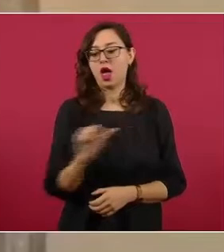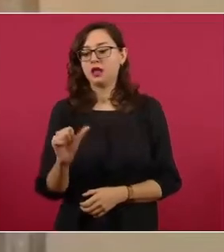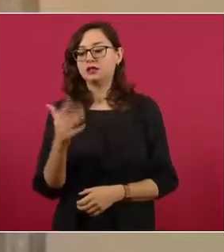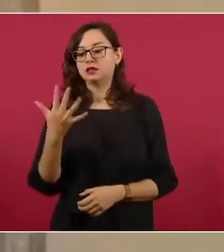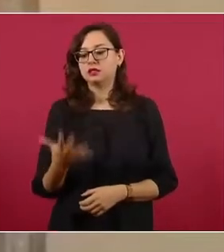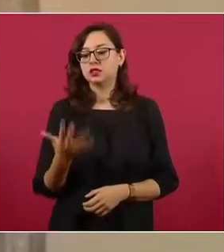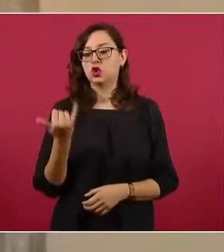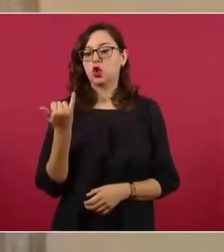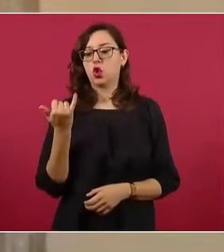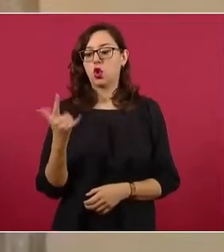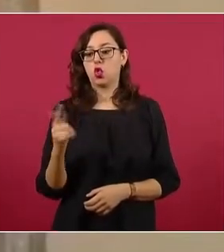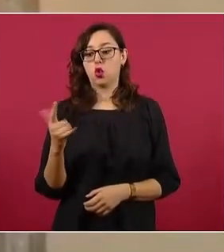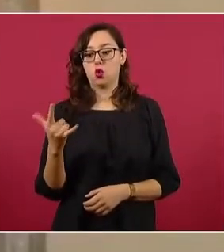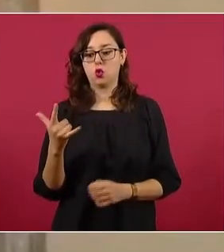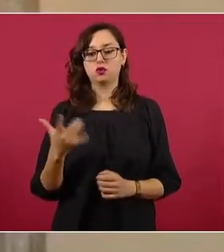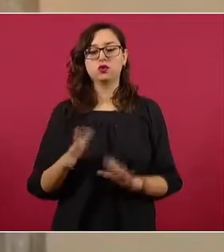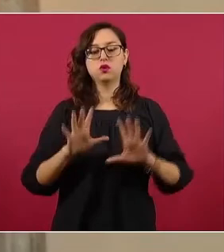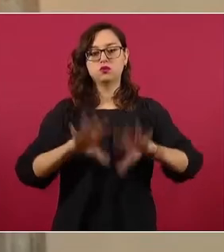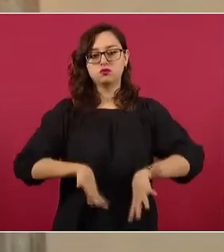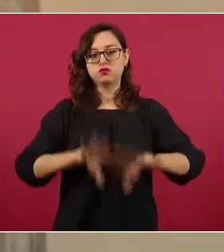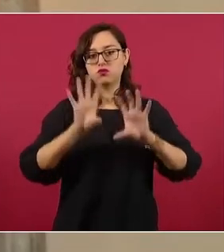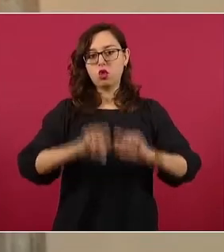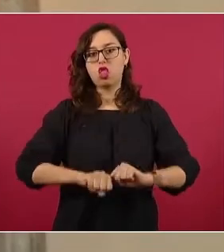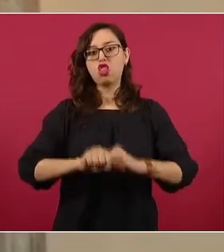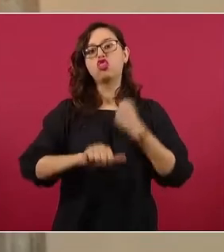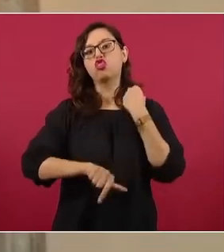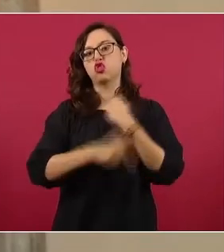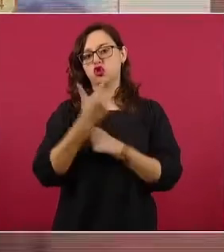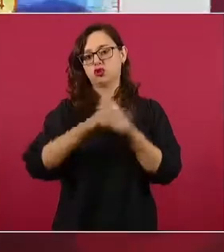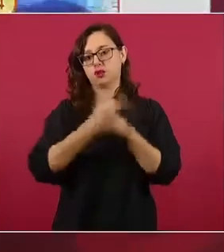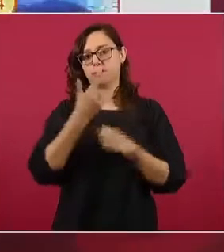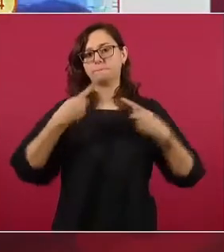logrado detener a estos 12 personas. Siguiente.